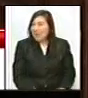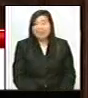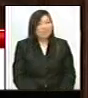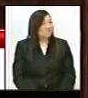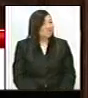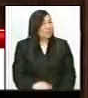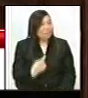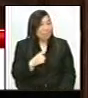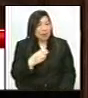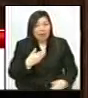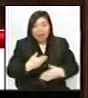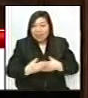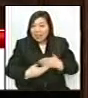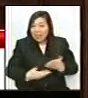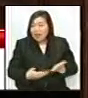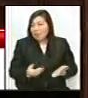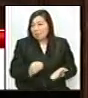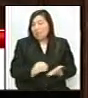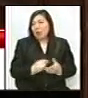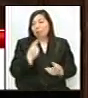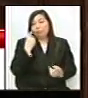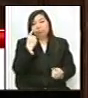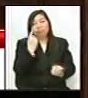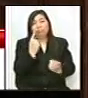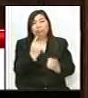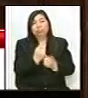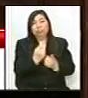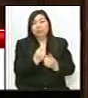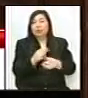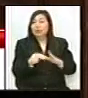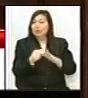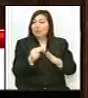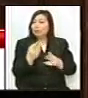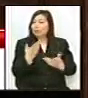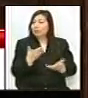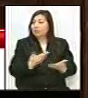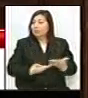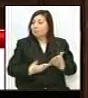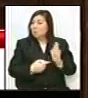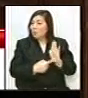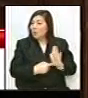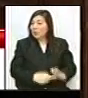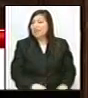¿Eso sirve para generar un grado de conocimiento al nivel de sospecha reveladora?